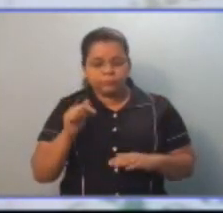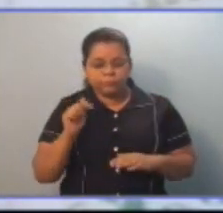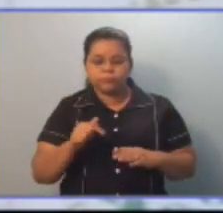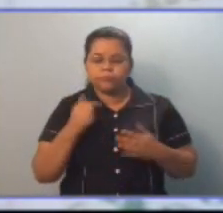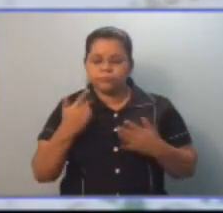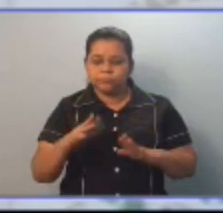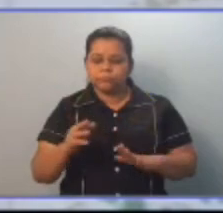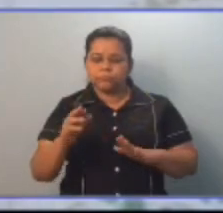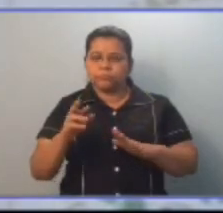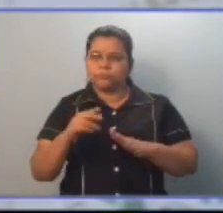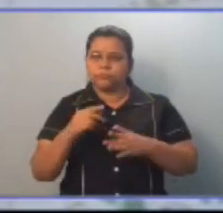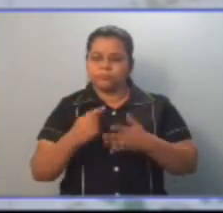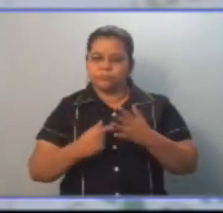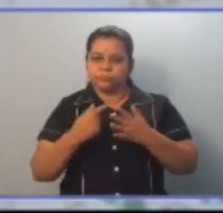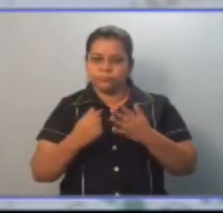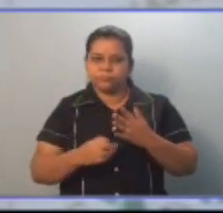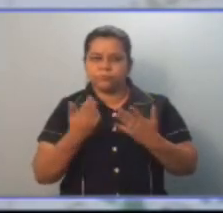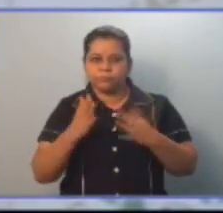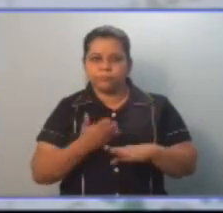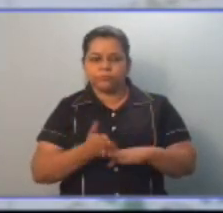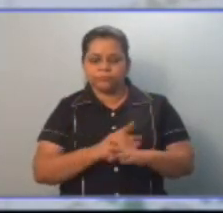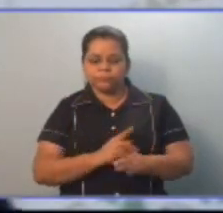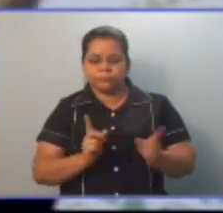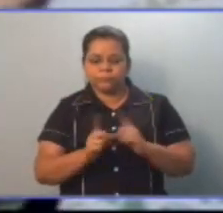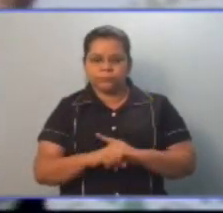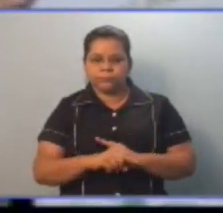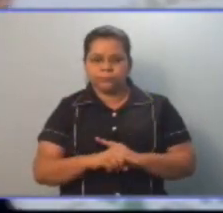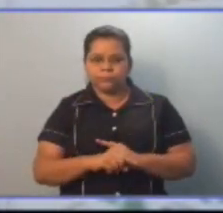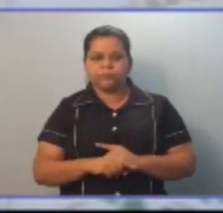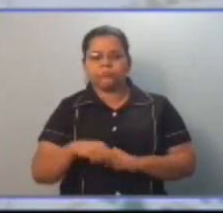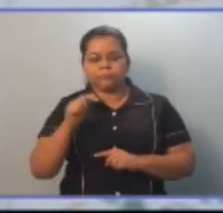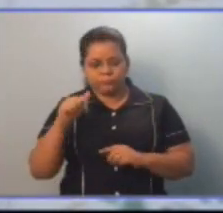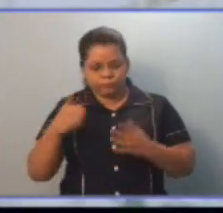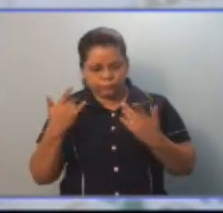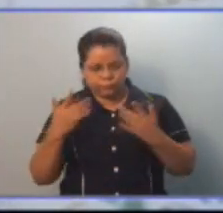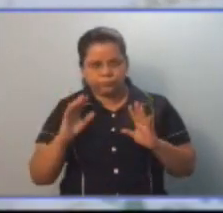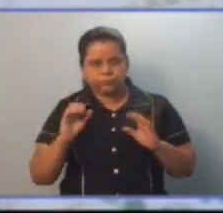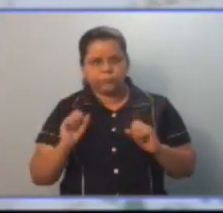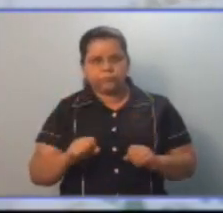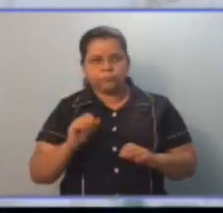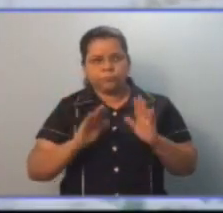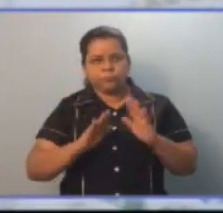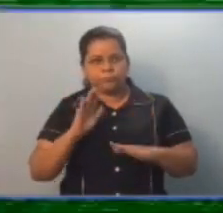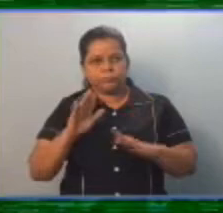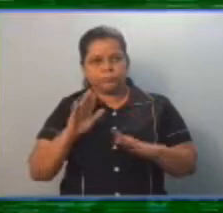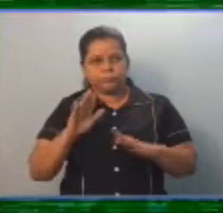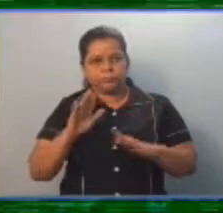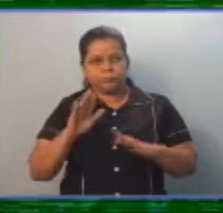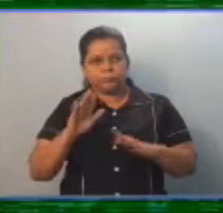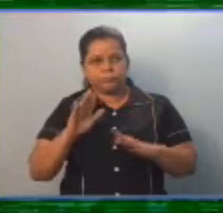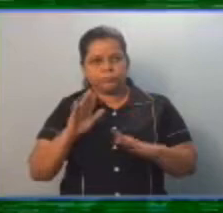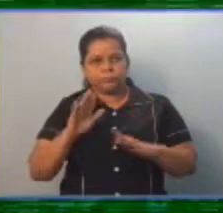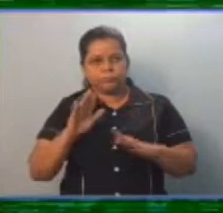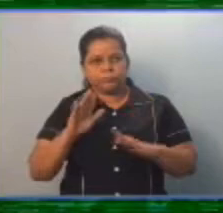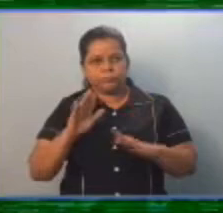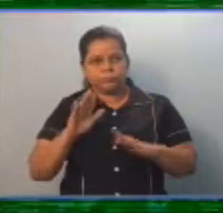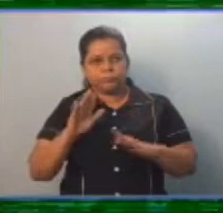norma pétrea y que ya fue modificada y que ahora da lugar a que participen candidatos independientes en el